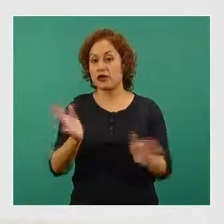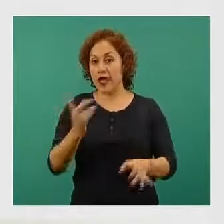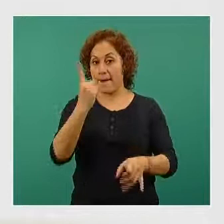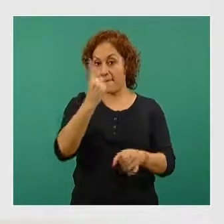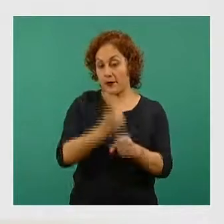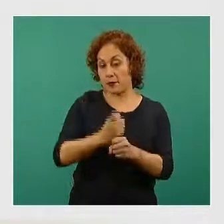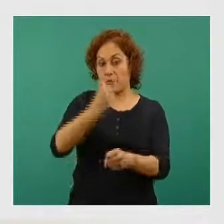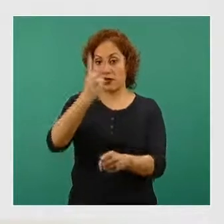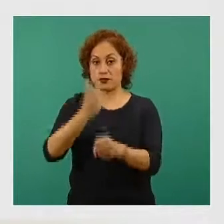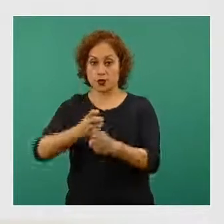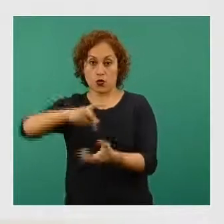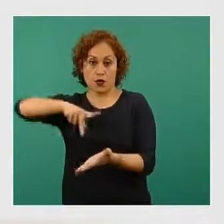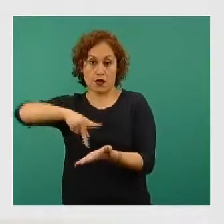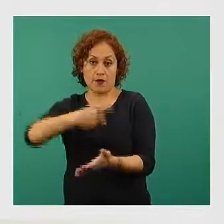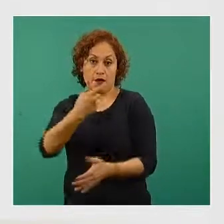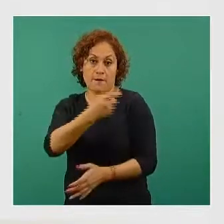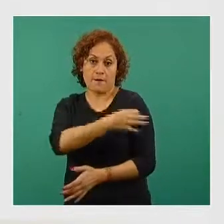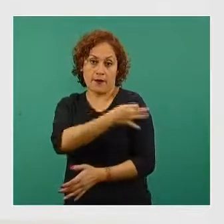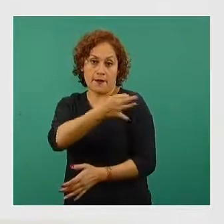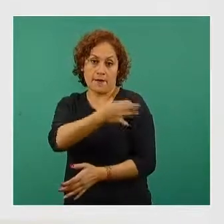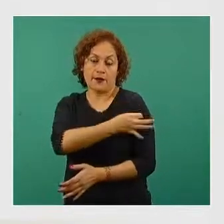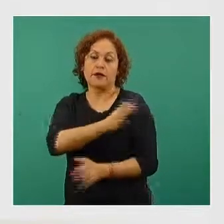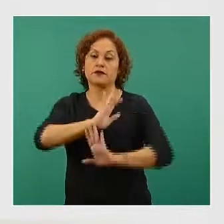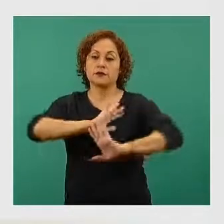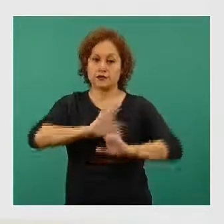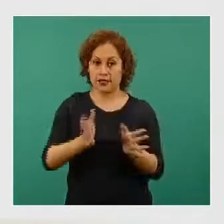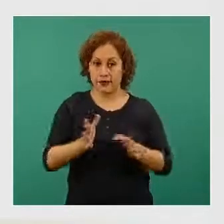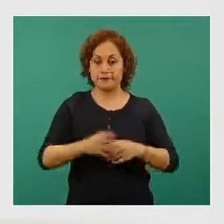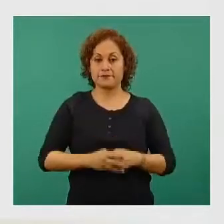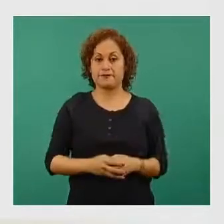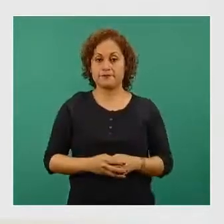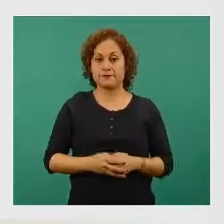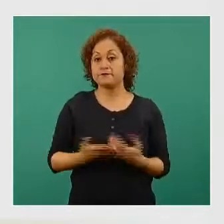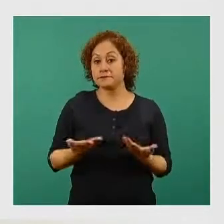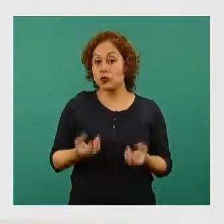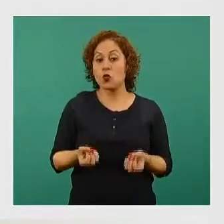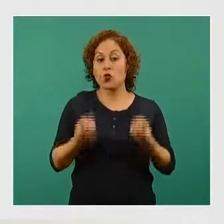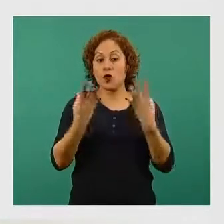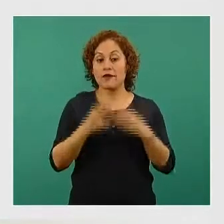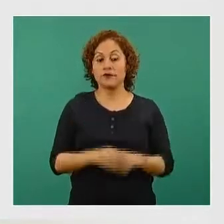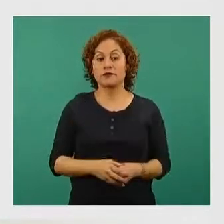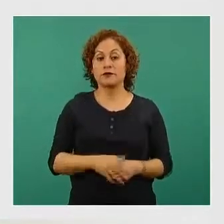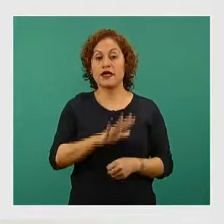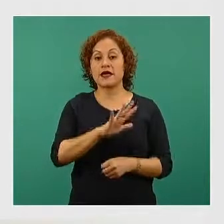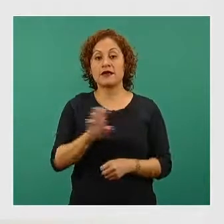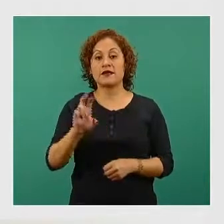cuentan también con la segunda dosis. Por eso, para el día de hoy, podemos hablar de